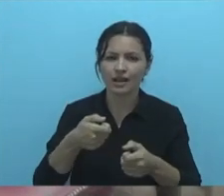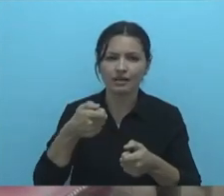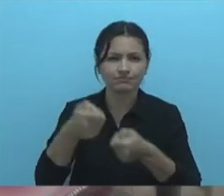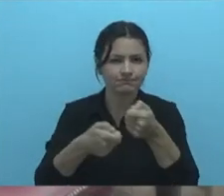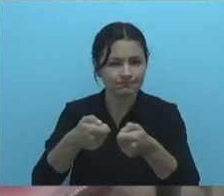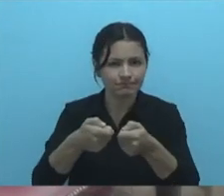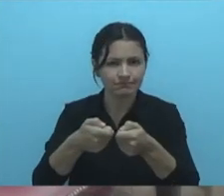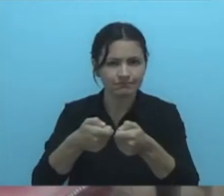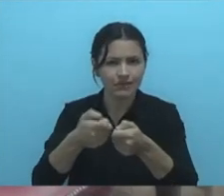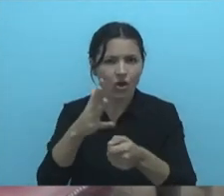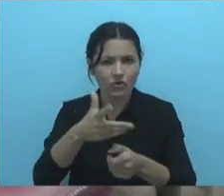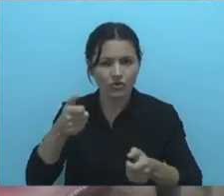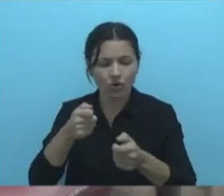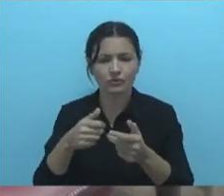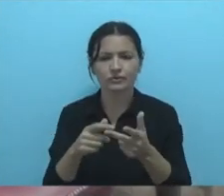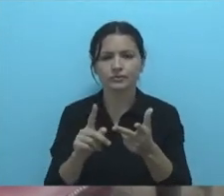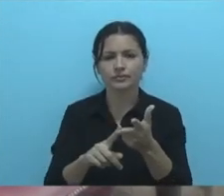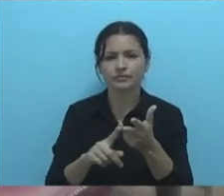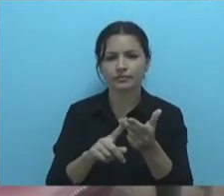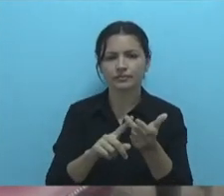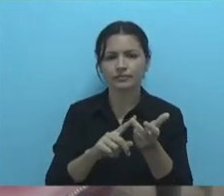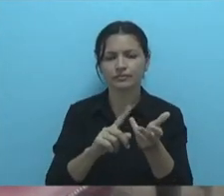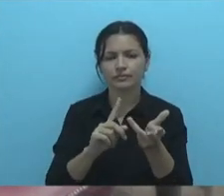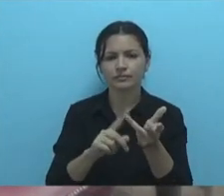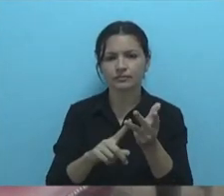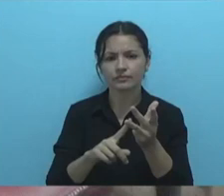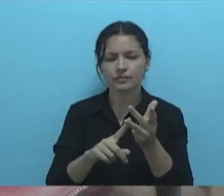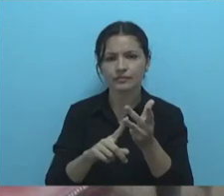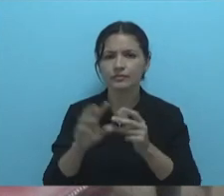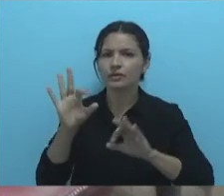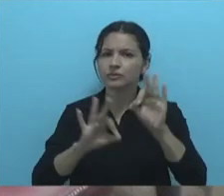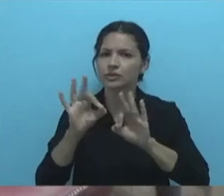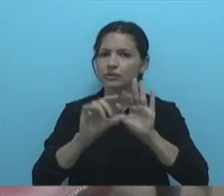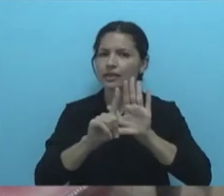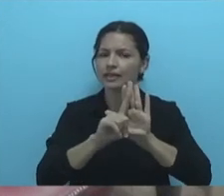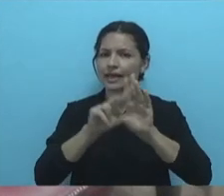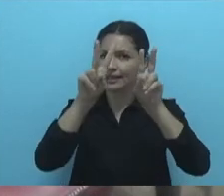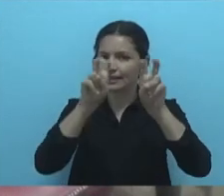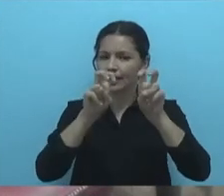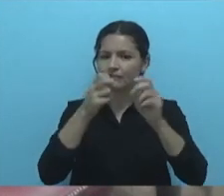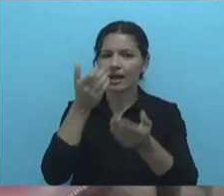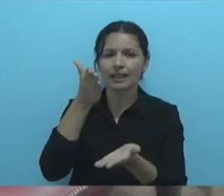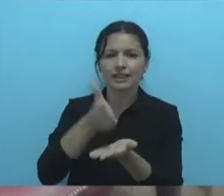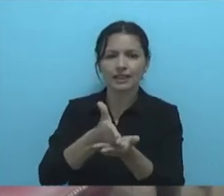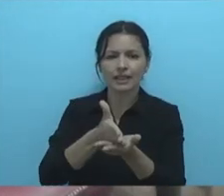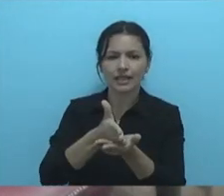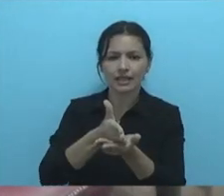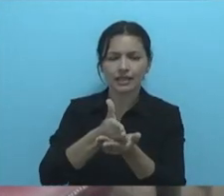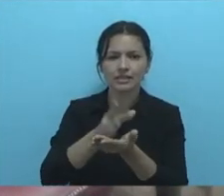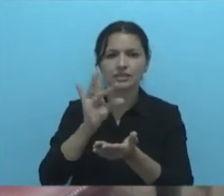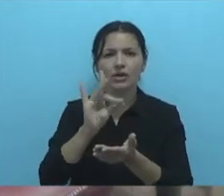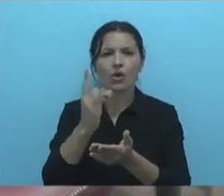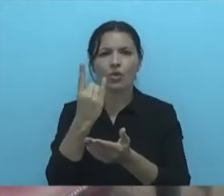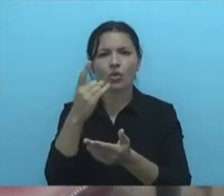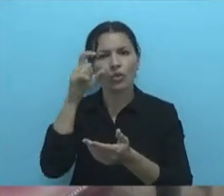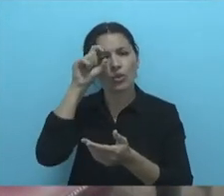necesitan ellos hoy el momento de movilizarse en la calle y un proyecto de ley que tiene que ver con el derecho al Duelo gestacional y perinatal